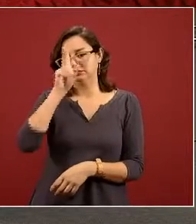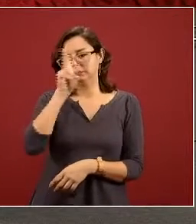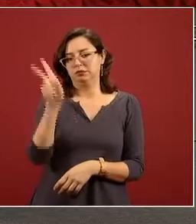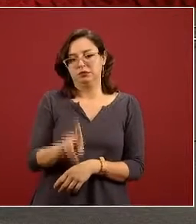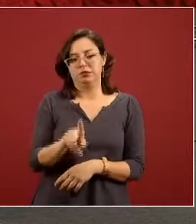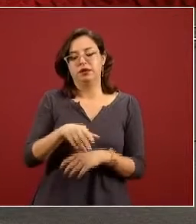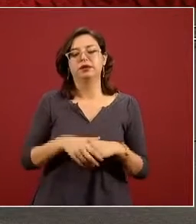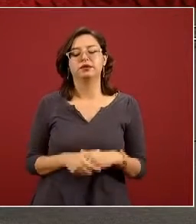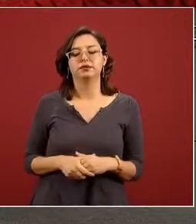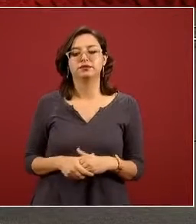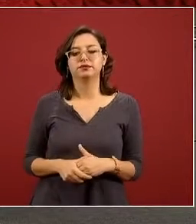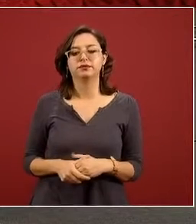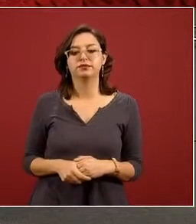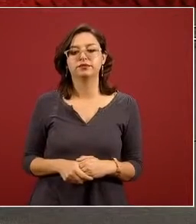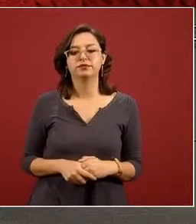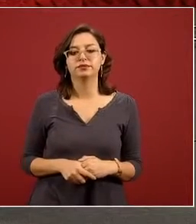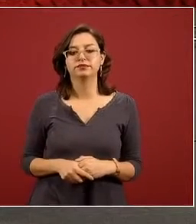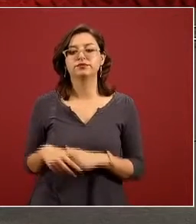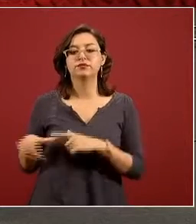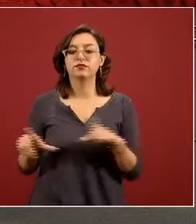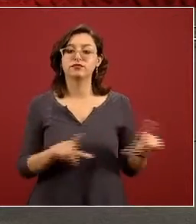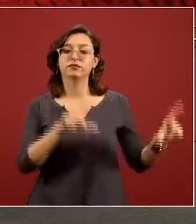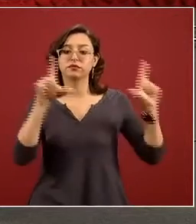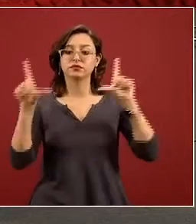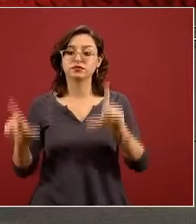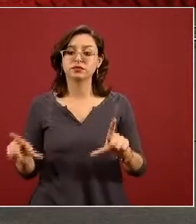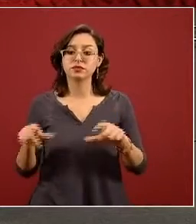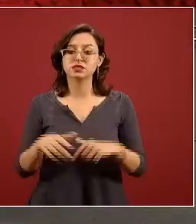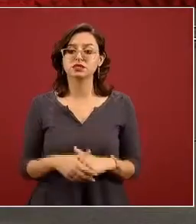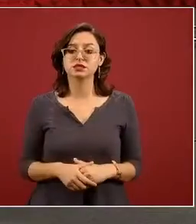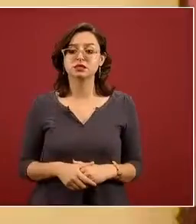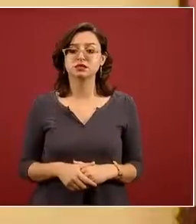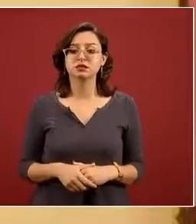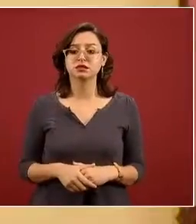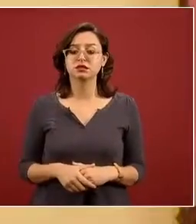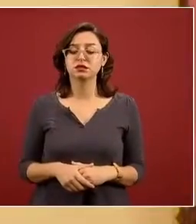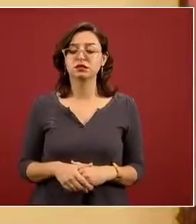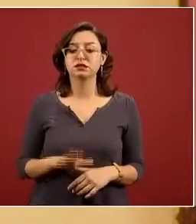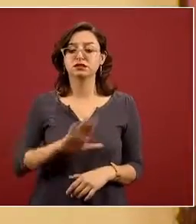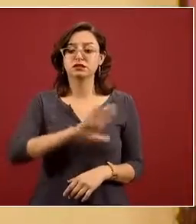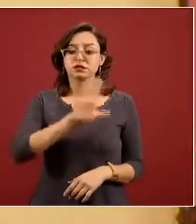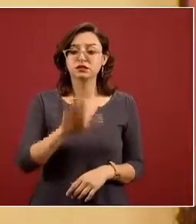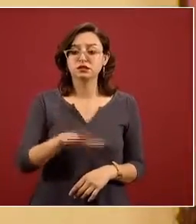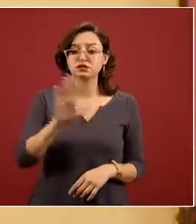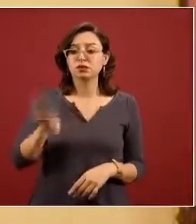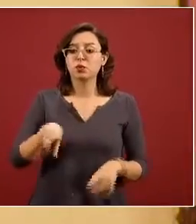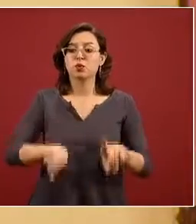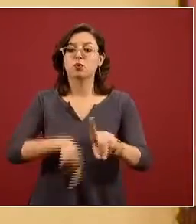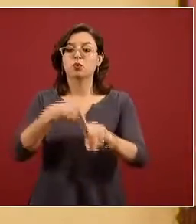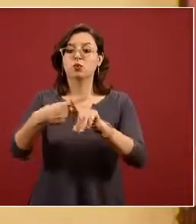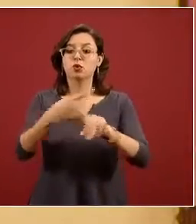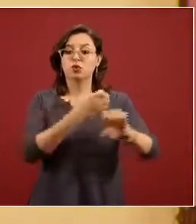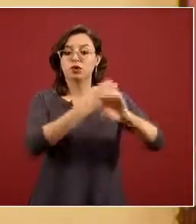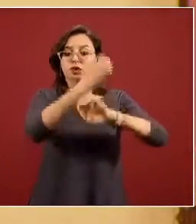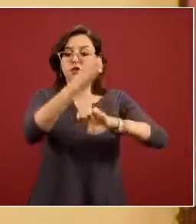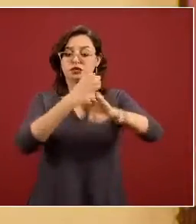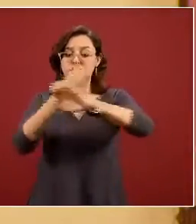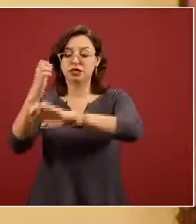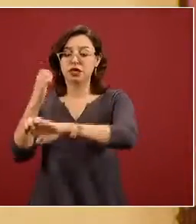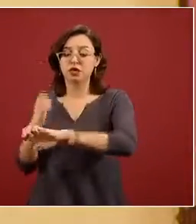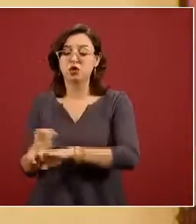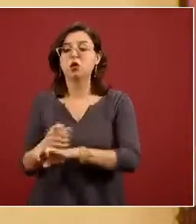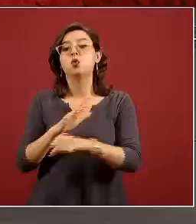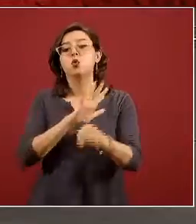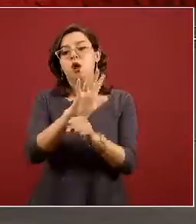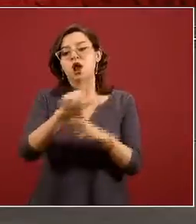puede dar. En la siguiente diapositiva vemos las defunciones distribuidas por entidad federativa donde